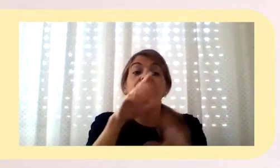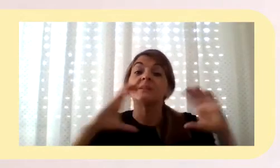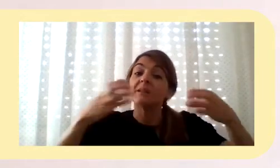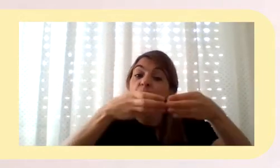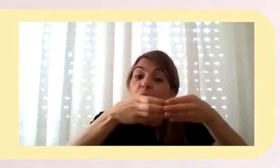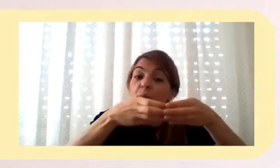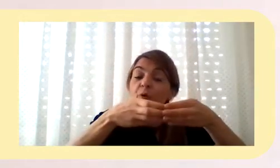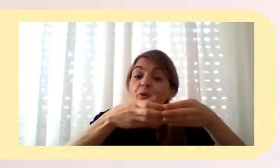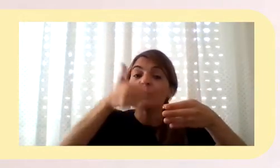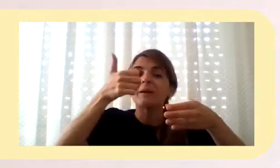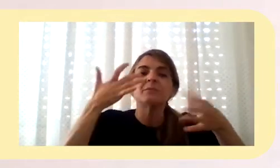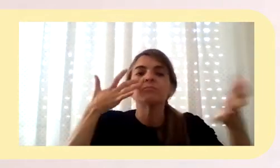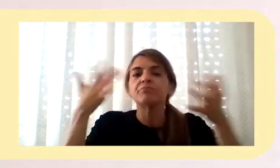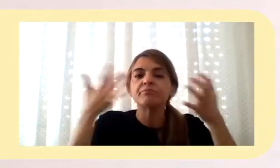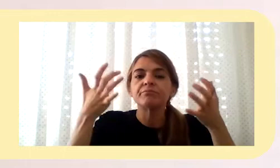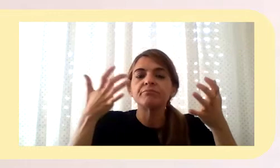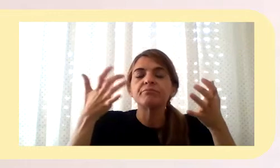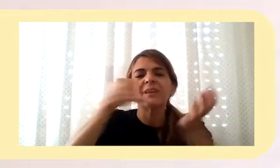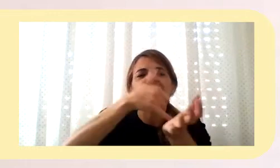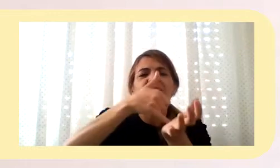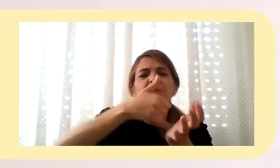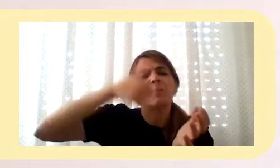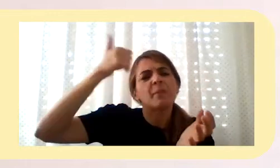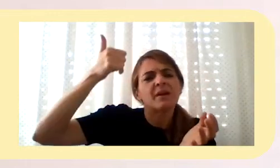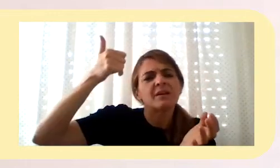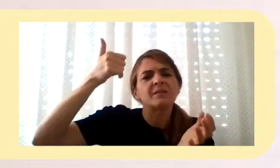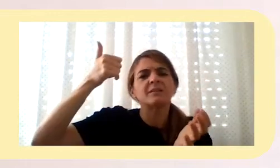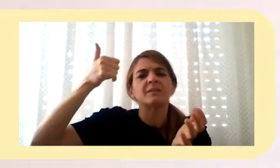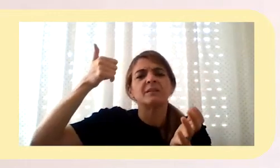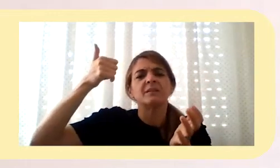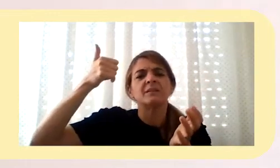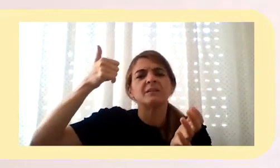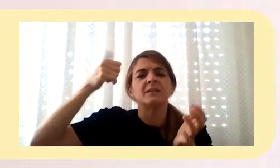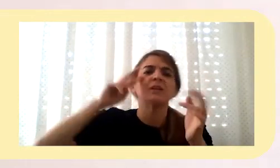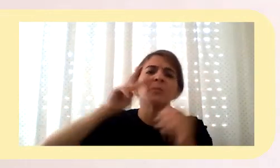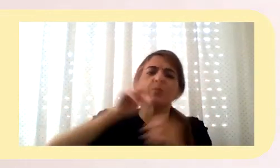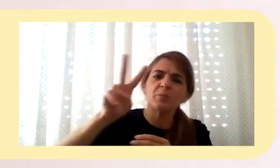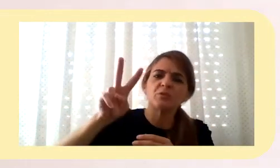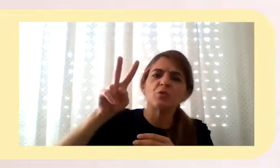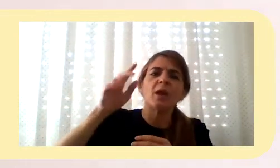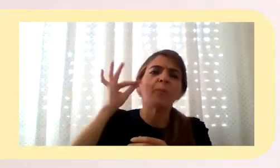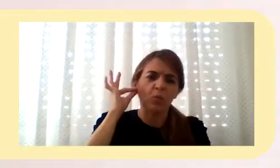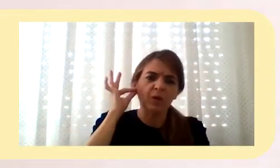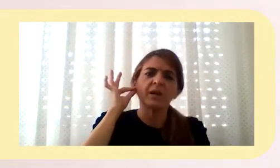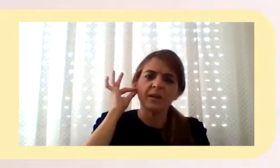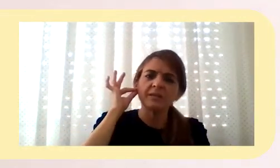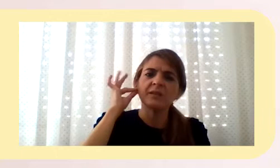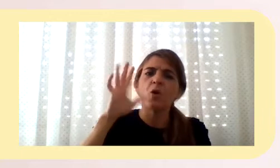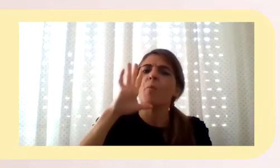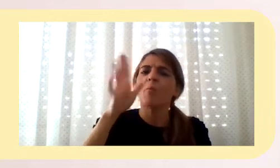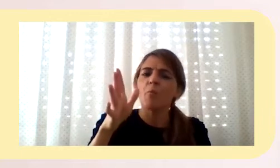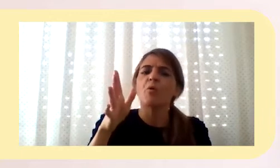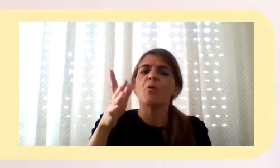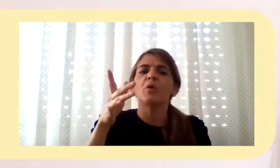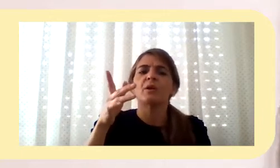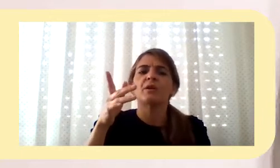precisamente, tenemos que destacar la mayor vulnerabilidad a la que se han visto y a las que nos vemos sometidas las mujeres, y así ya se han llevado a